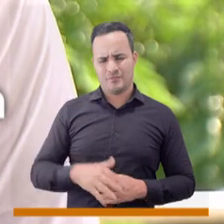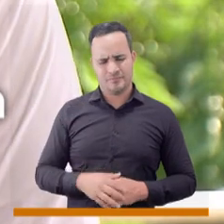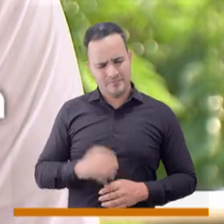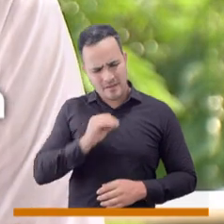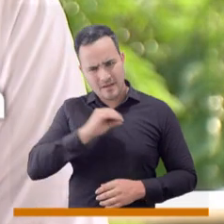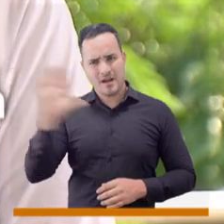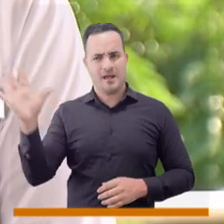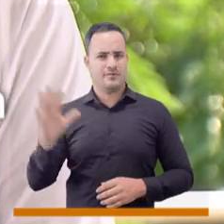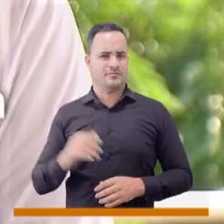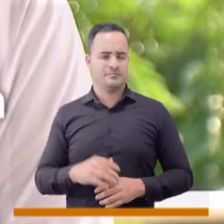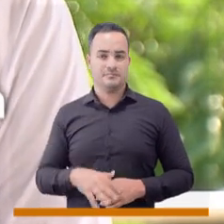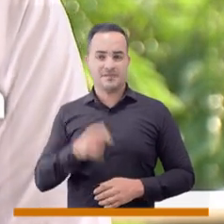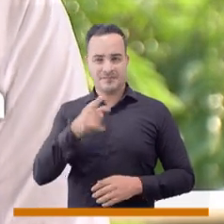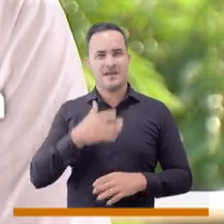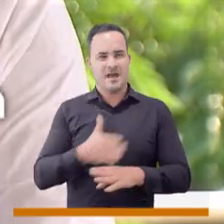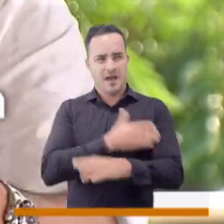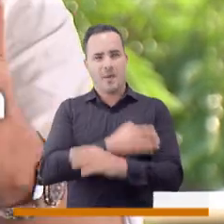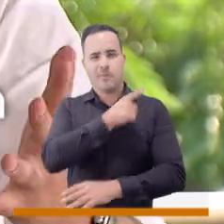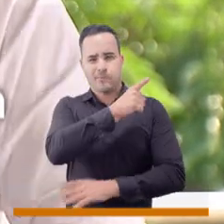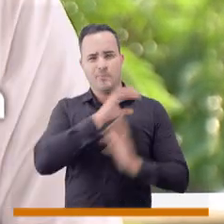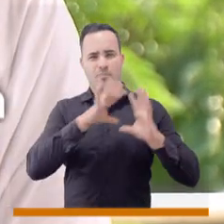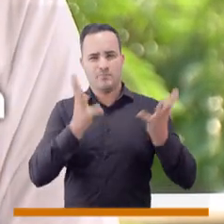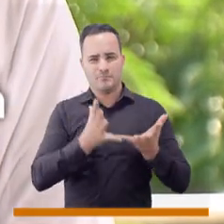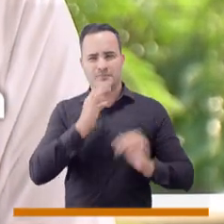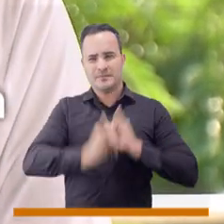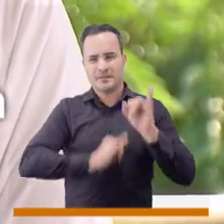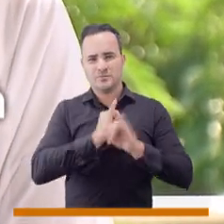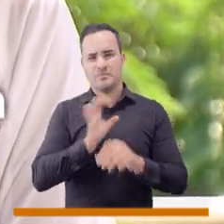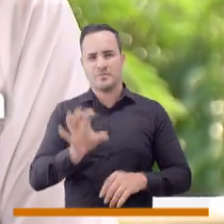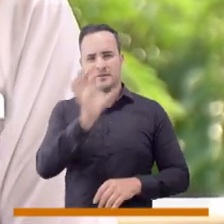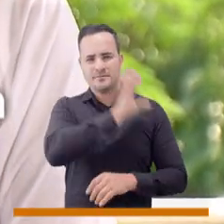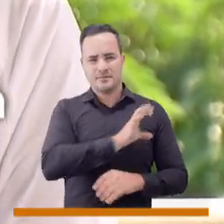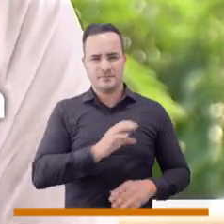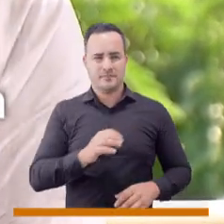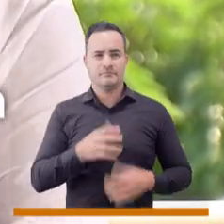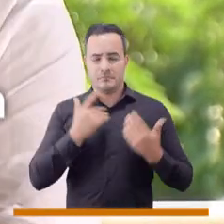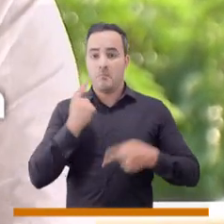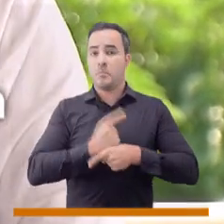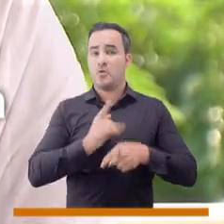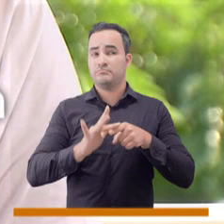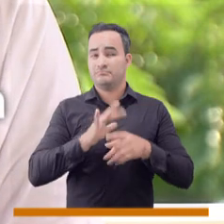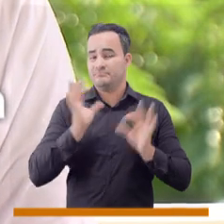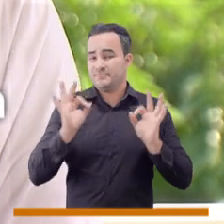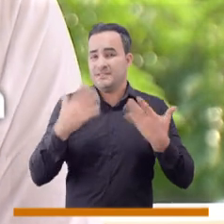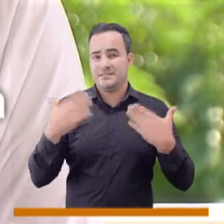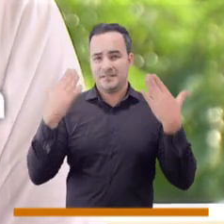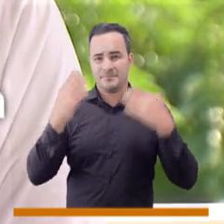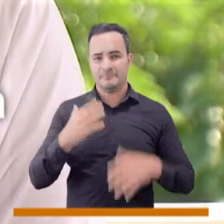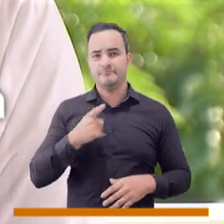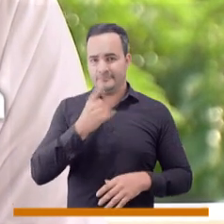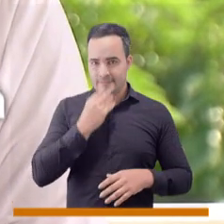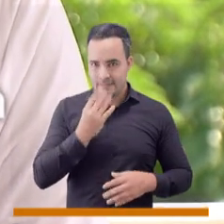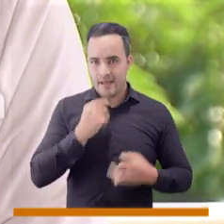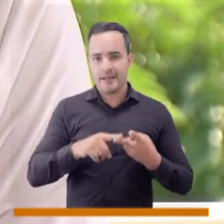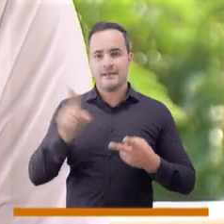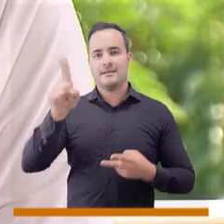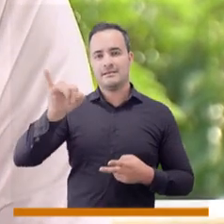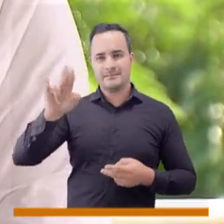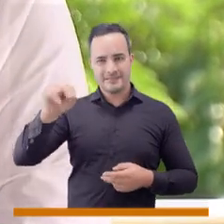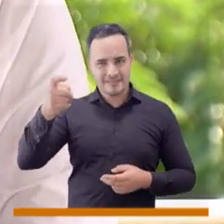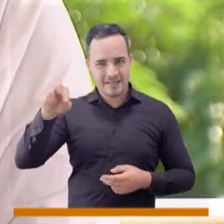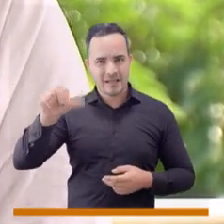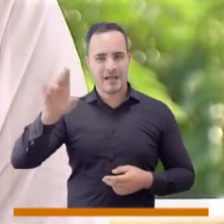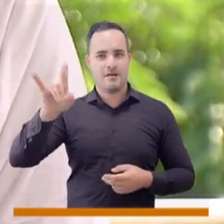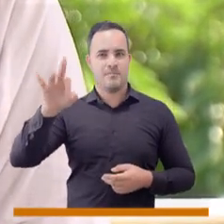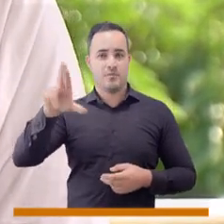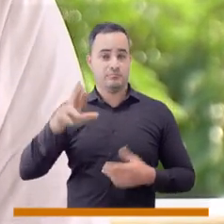Eso es una pregunta que ya en un modelo a nivel internacional se ha visto, como lo veníamos diciendo, en Israel y en Singapur. Es que el crecimiento